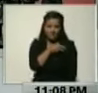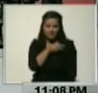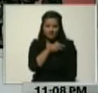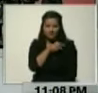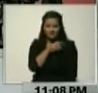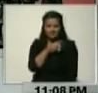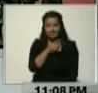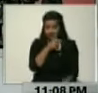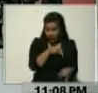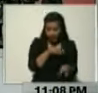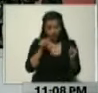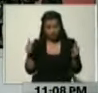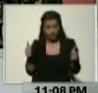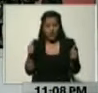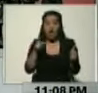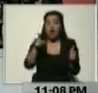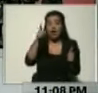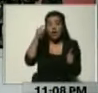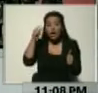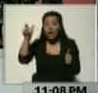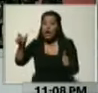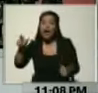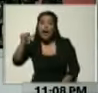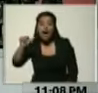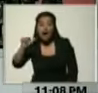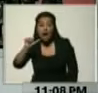Ante esta situación,